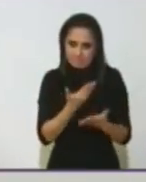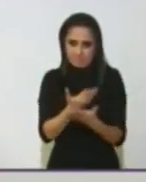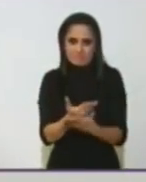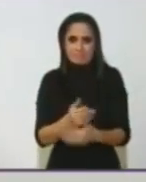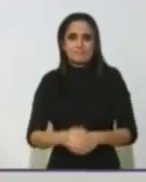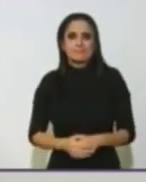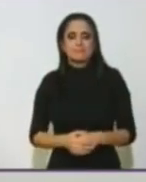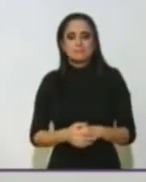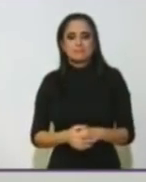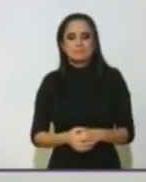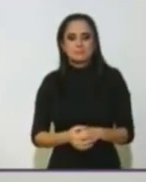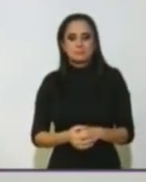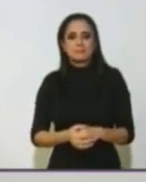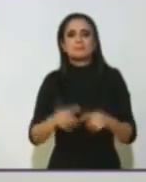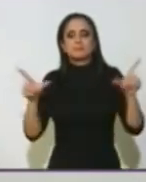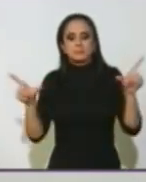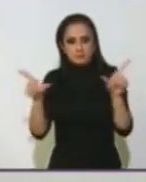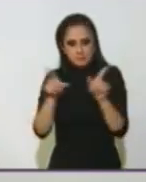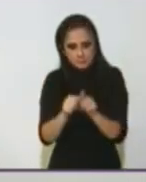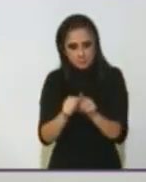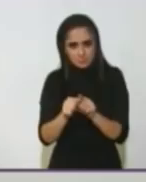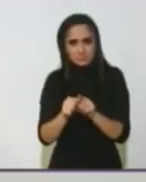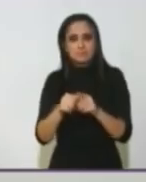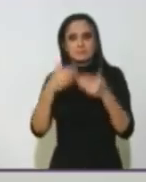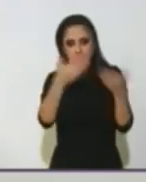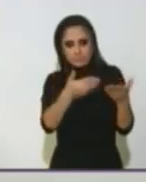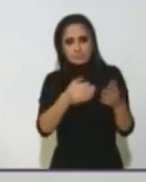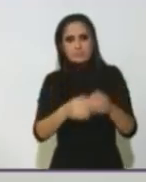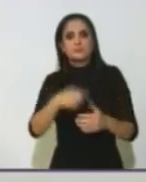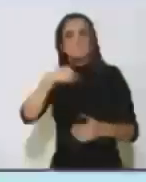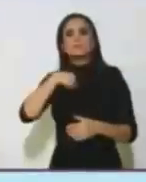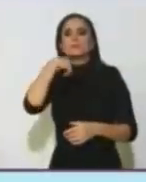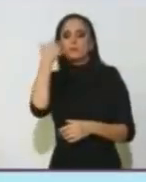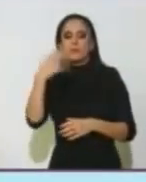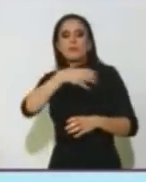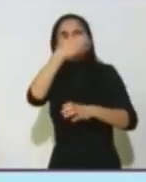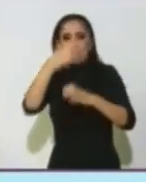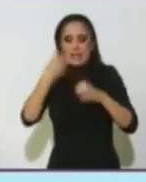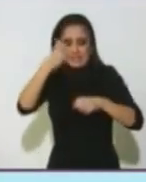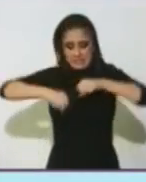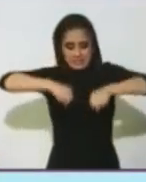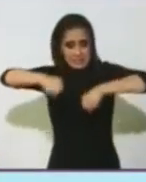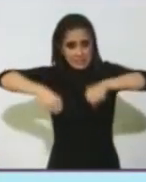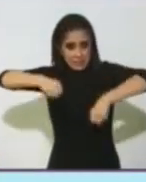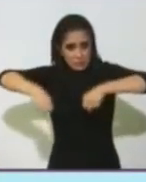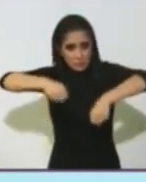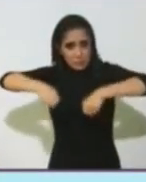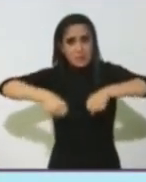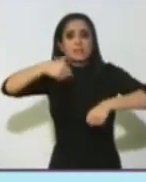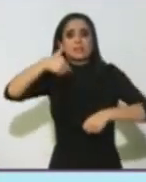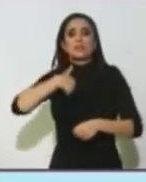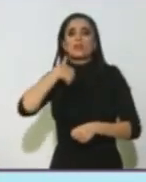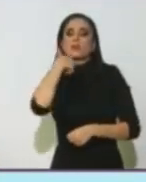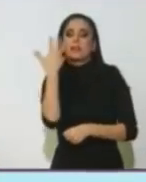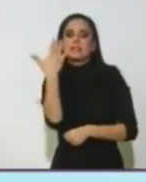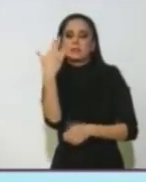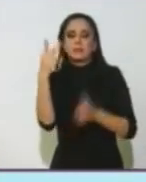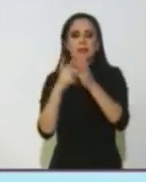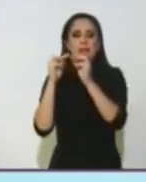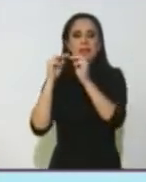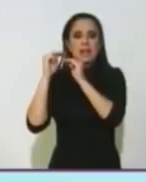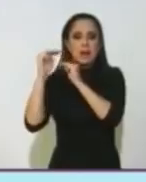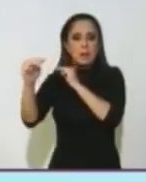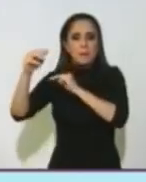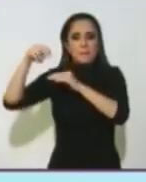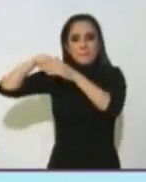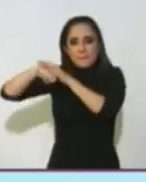y nada más quería concluir que además de ciclovías vamos por los 50 kilómetros de metro perico